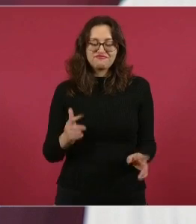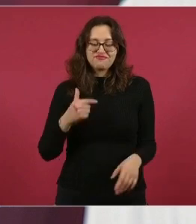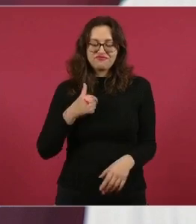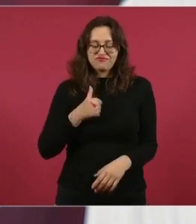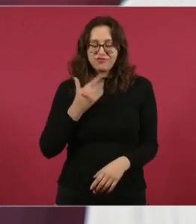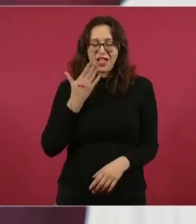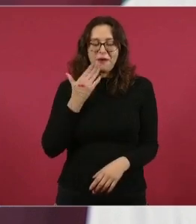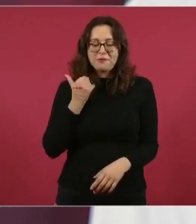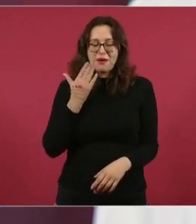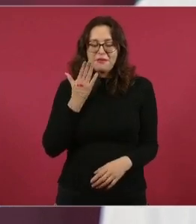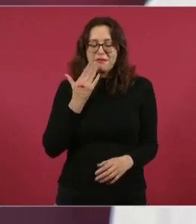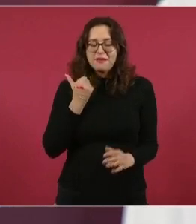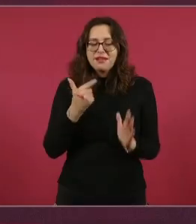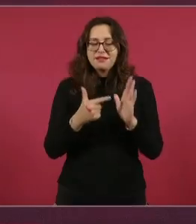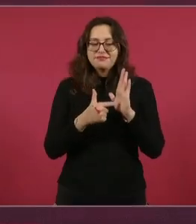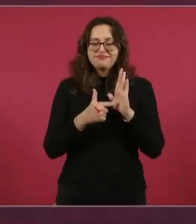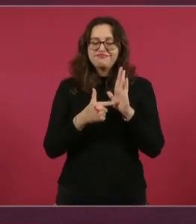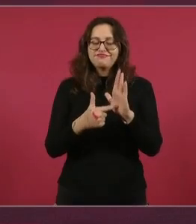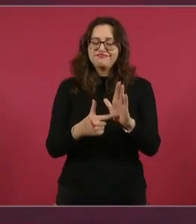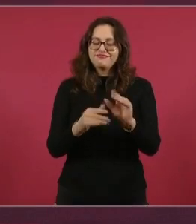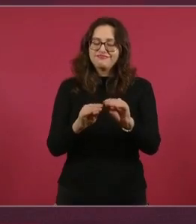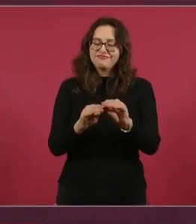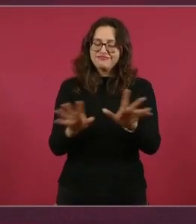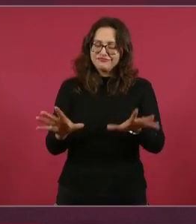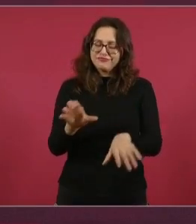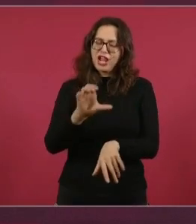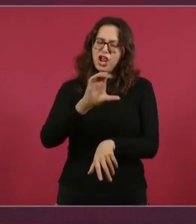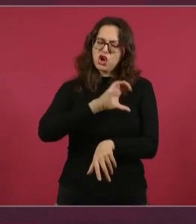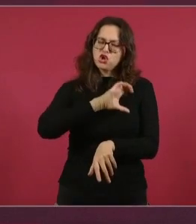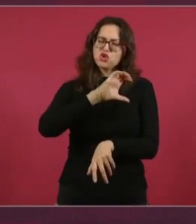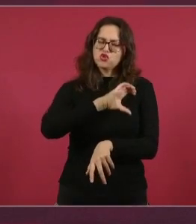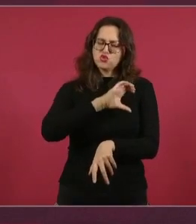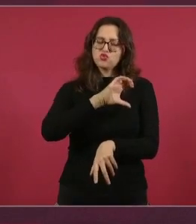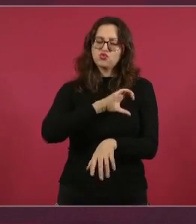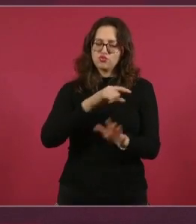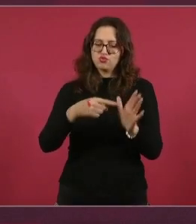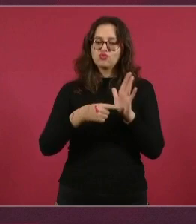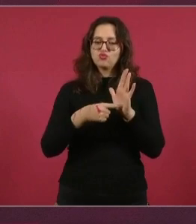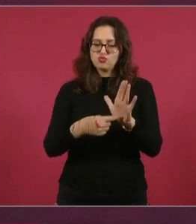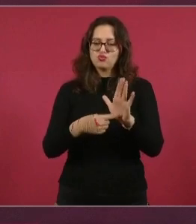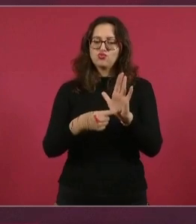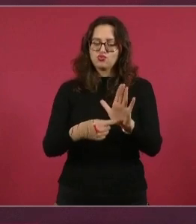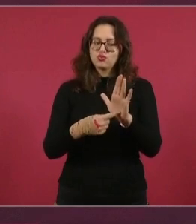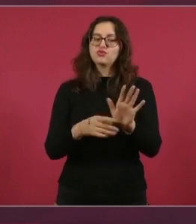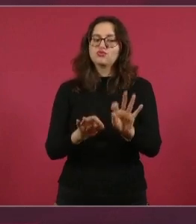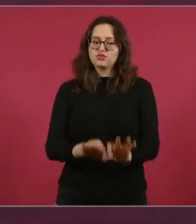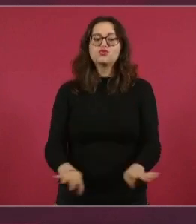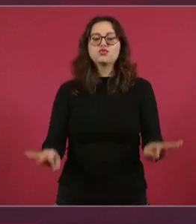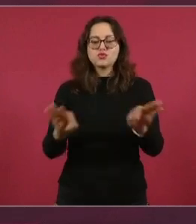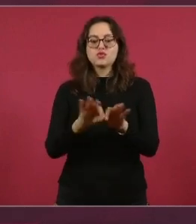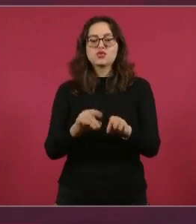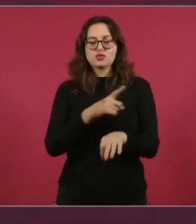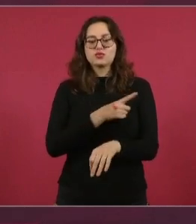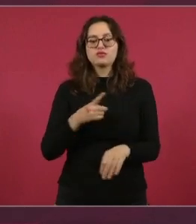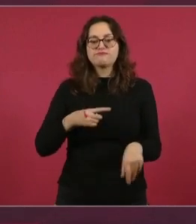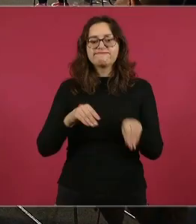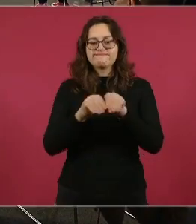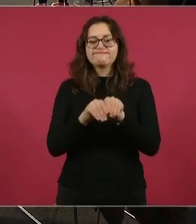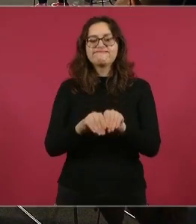amablemente, fraternamente, cariñosamente, pero sí es importante, ¿no?